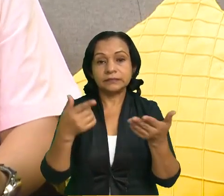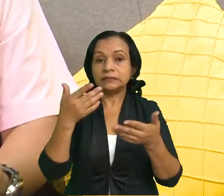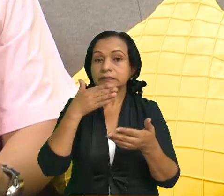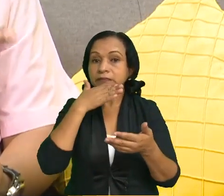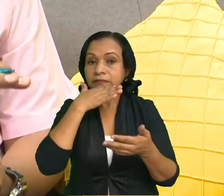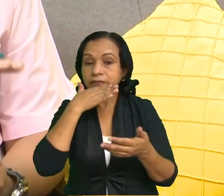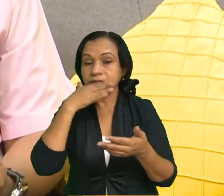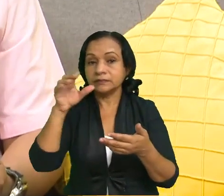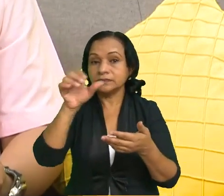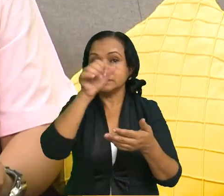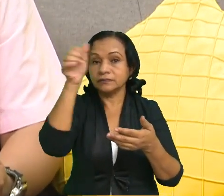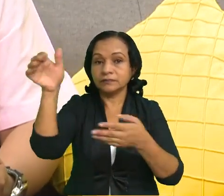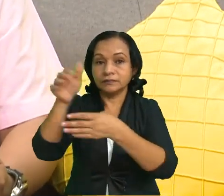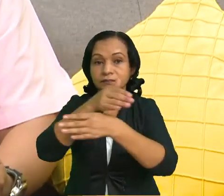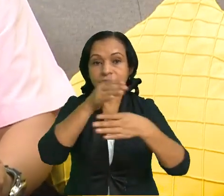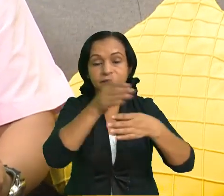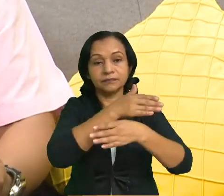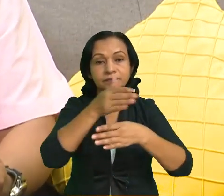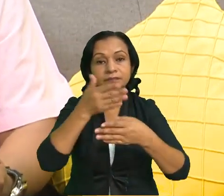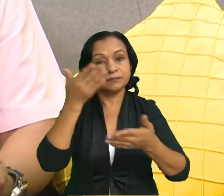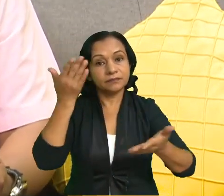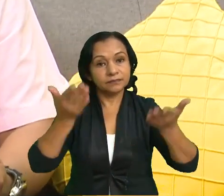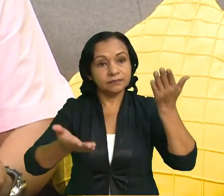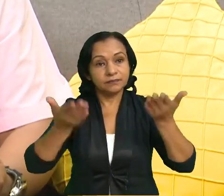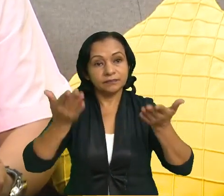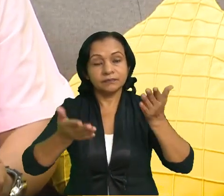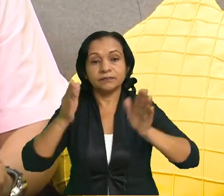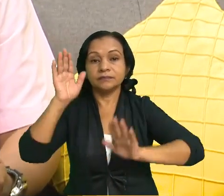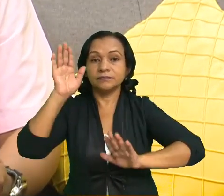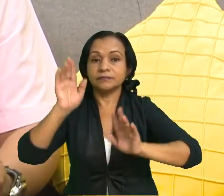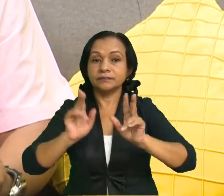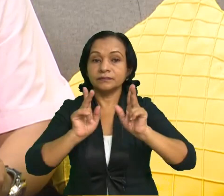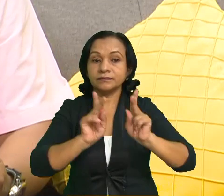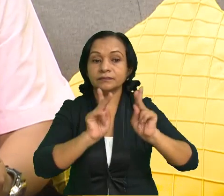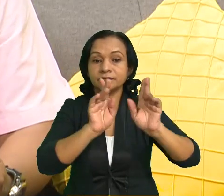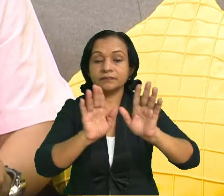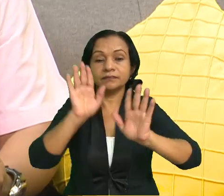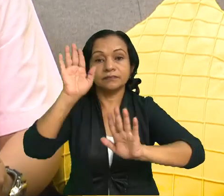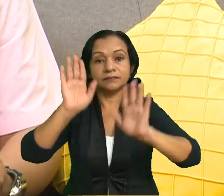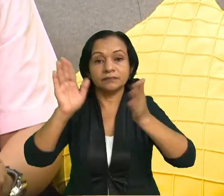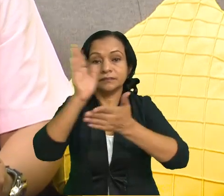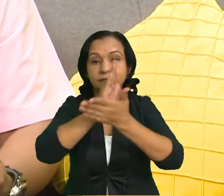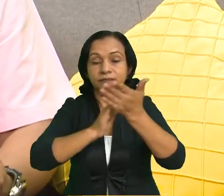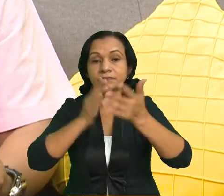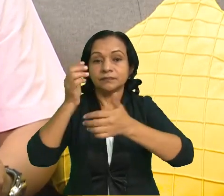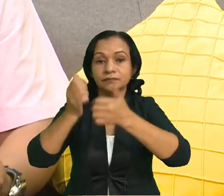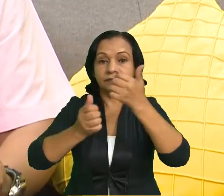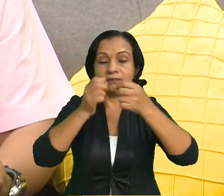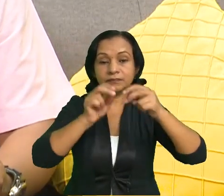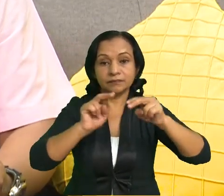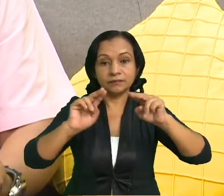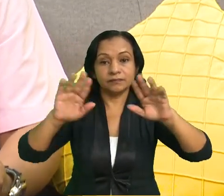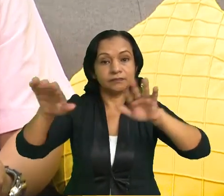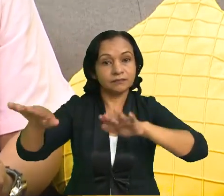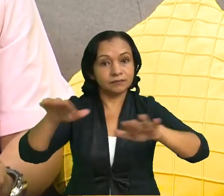u otras que pudiesen presentarse obviamente por la particularidad de algunos fenómenos naturales no son predecibles sin embargo lo